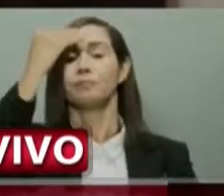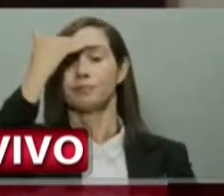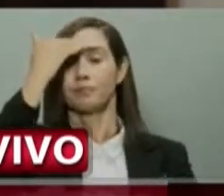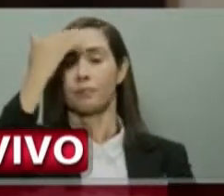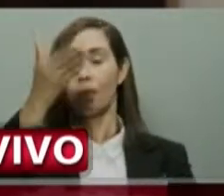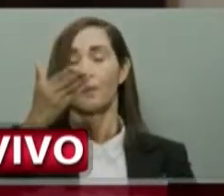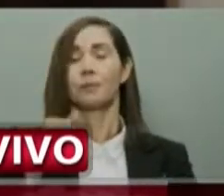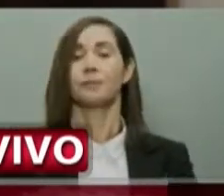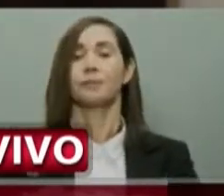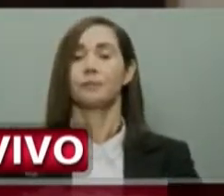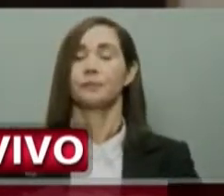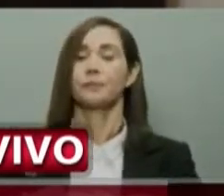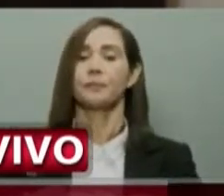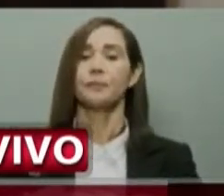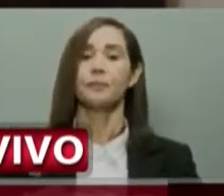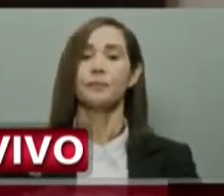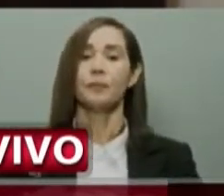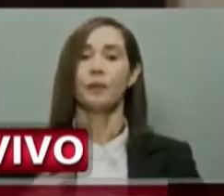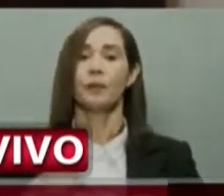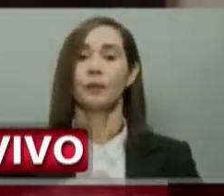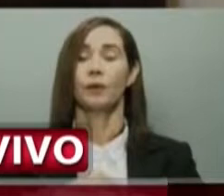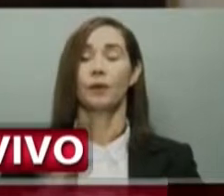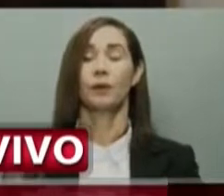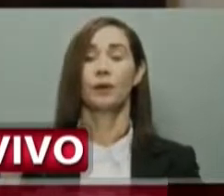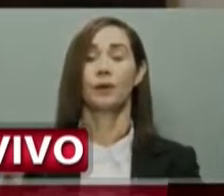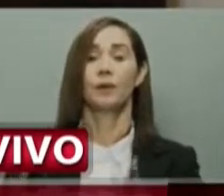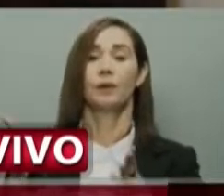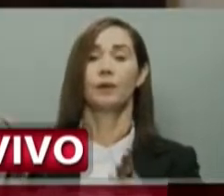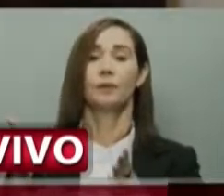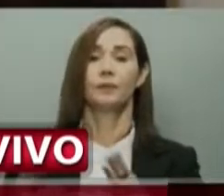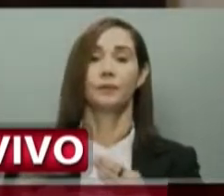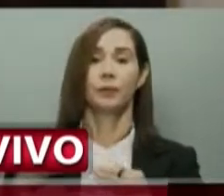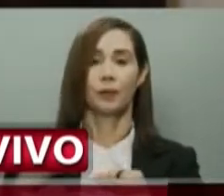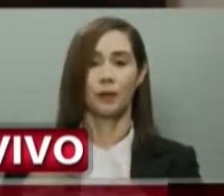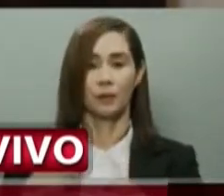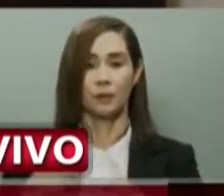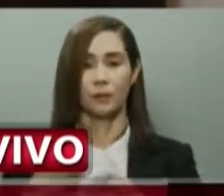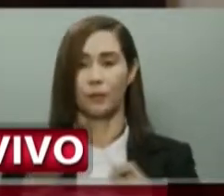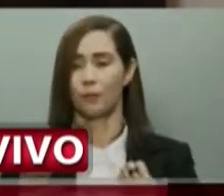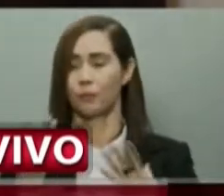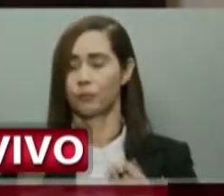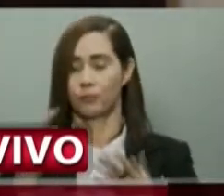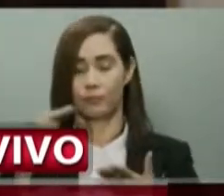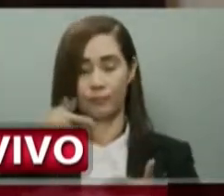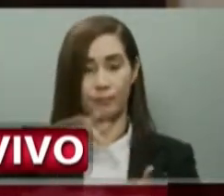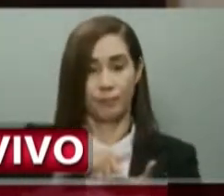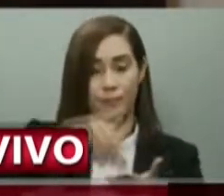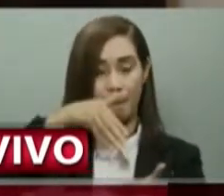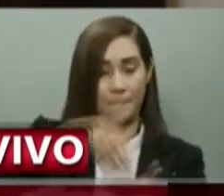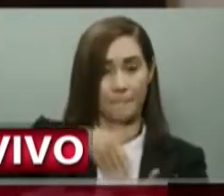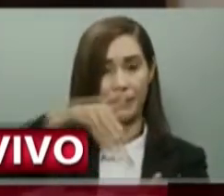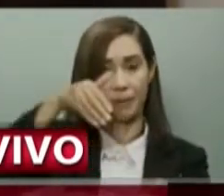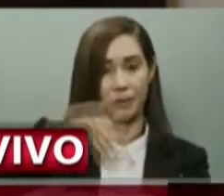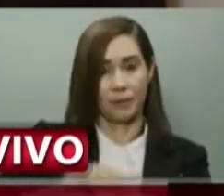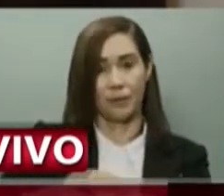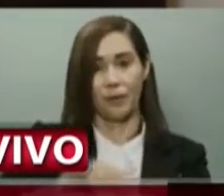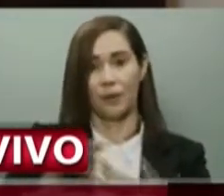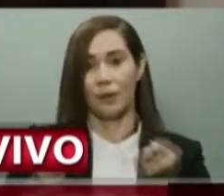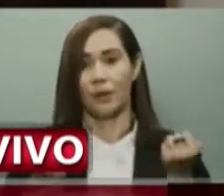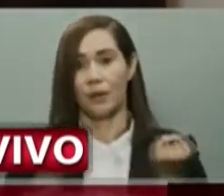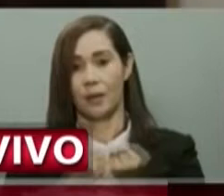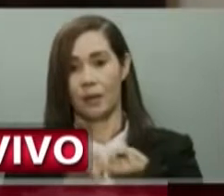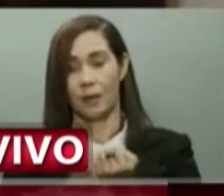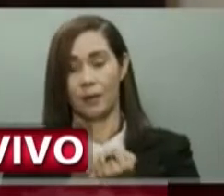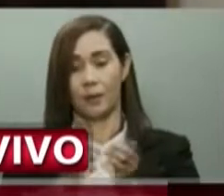saben, hemos asumido miles de millones de pesos en subsidios de